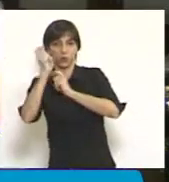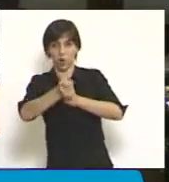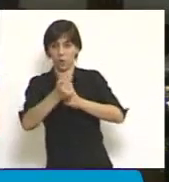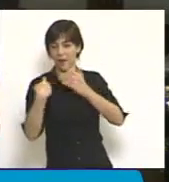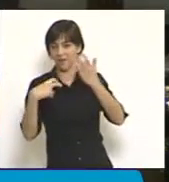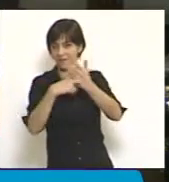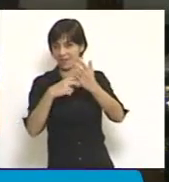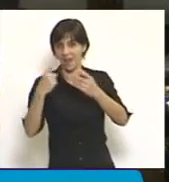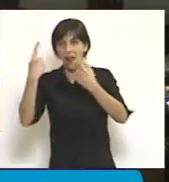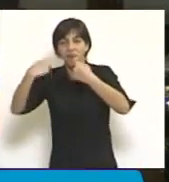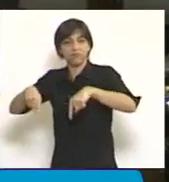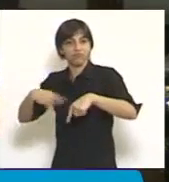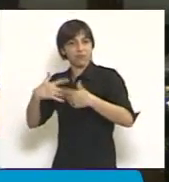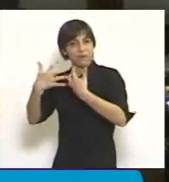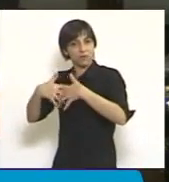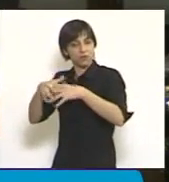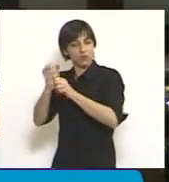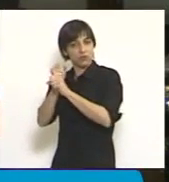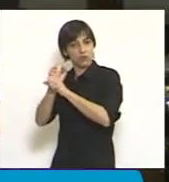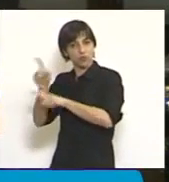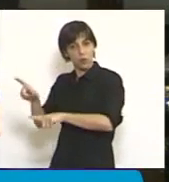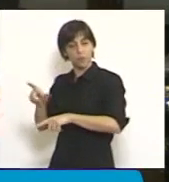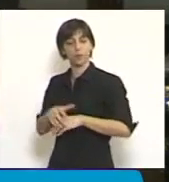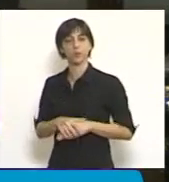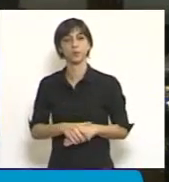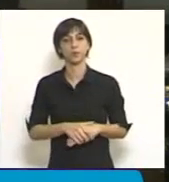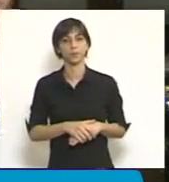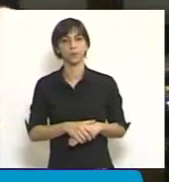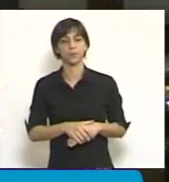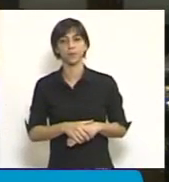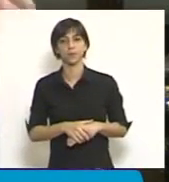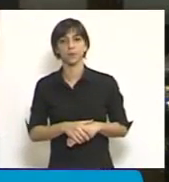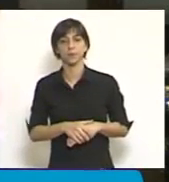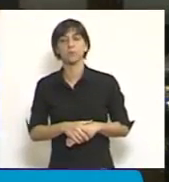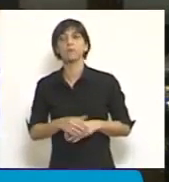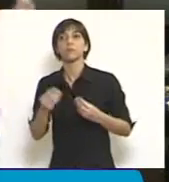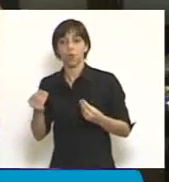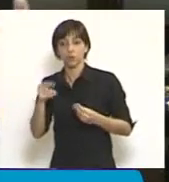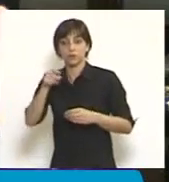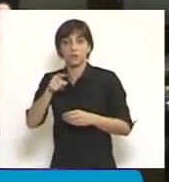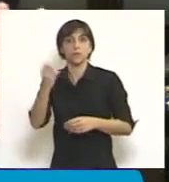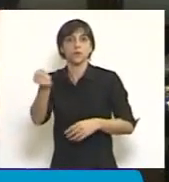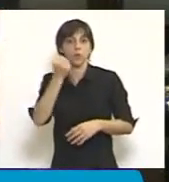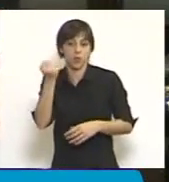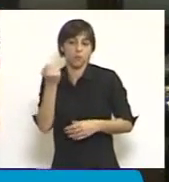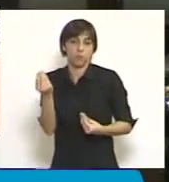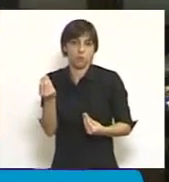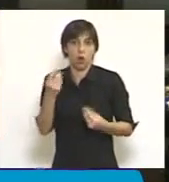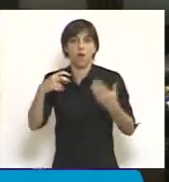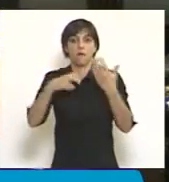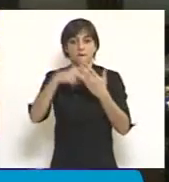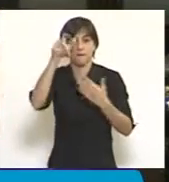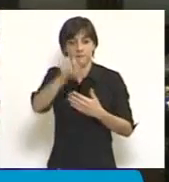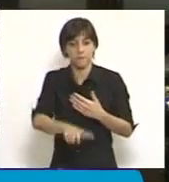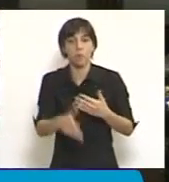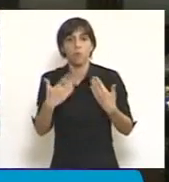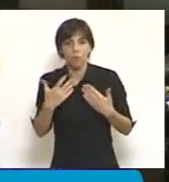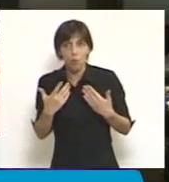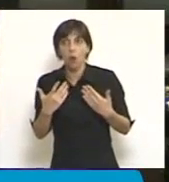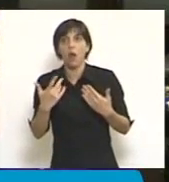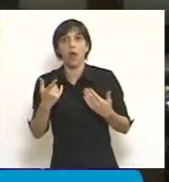encargados de acusar y esta función desaparece, deja de estar en cabeza de los jueces. Ahora,